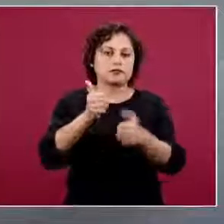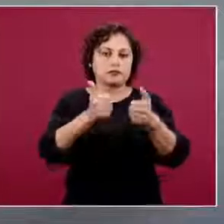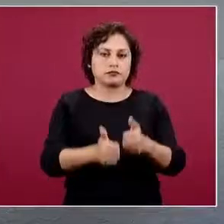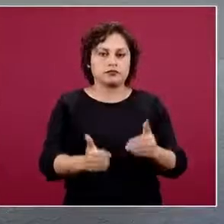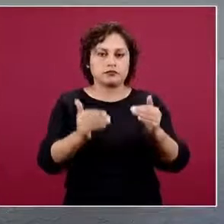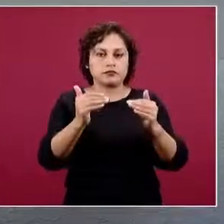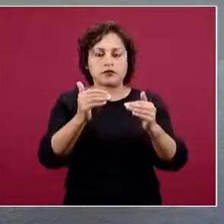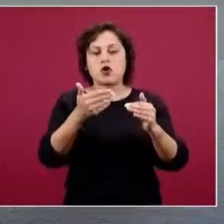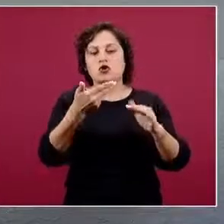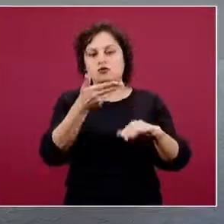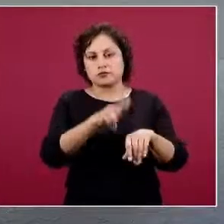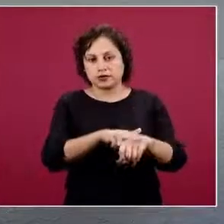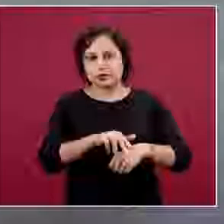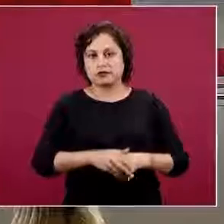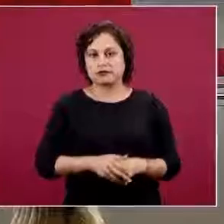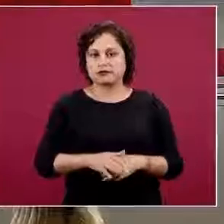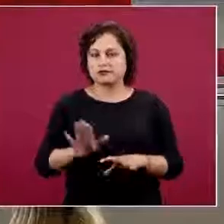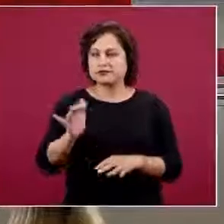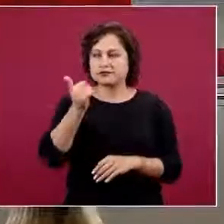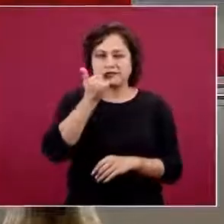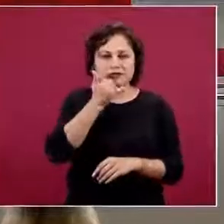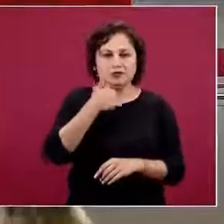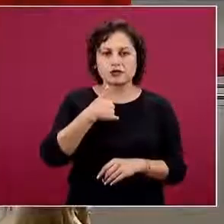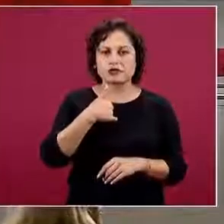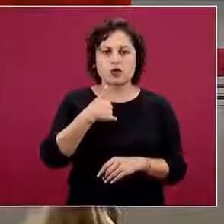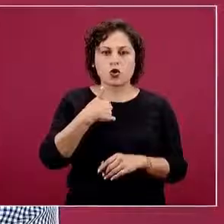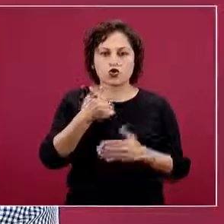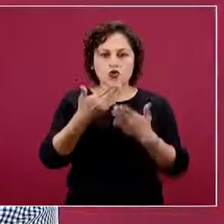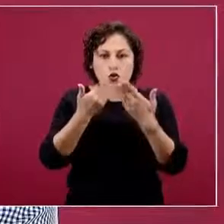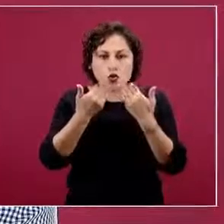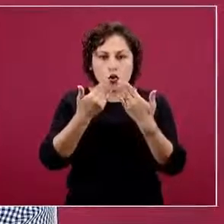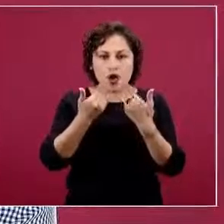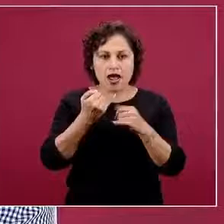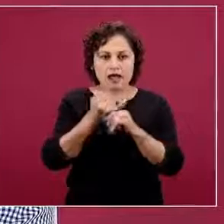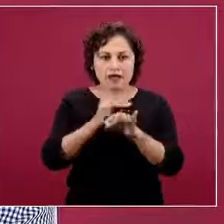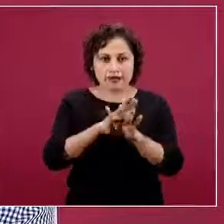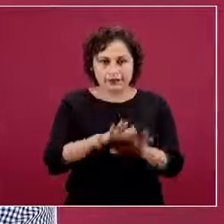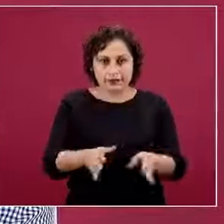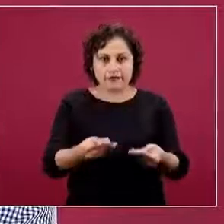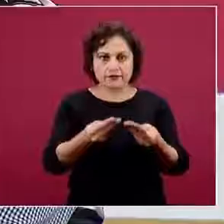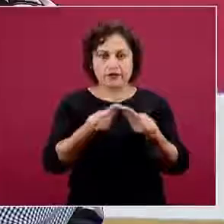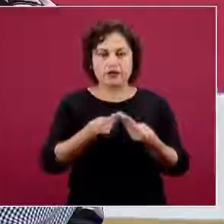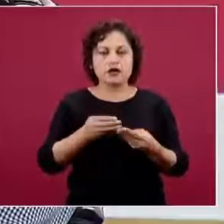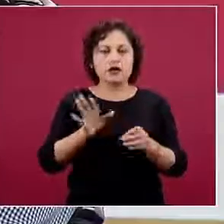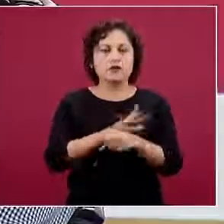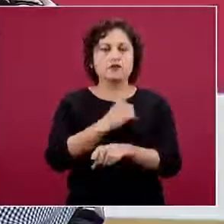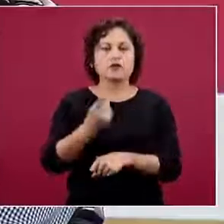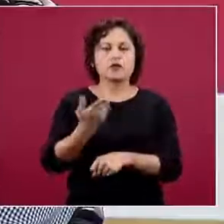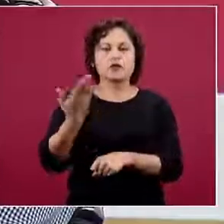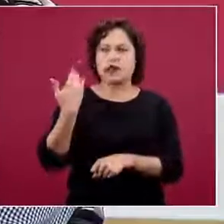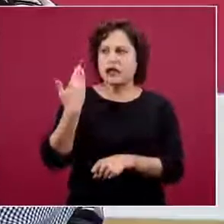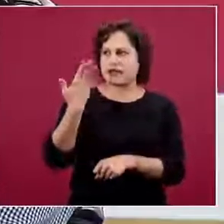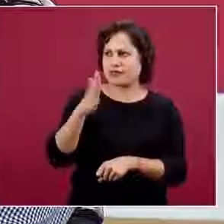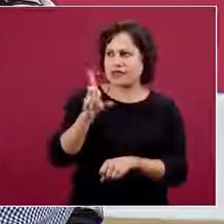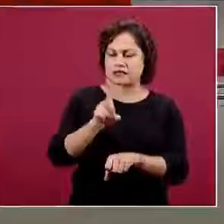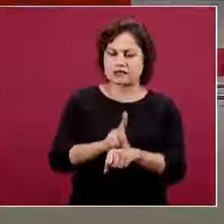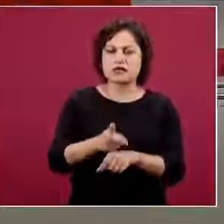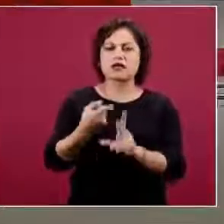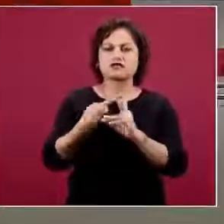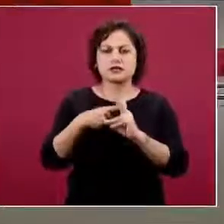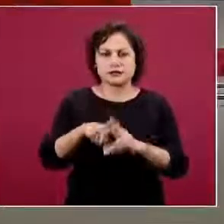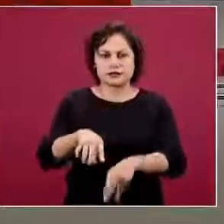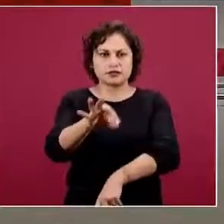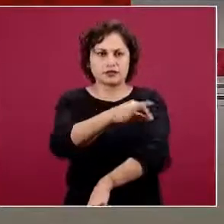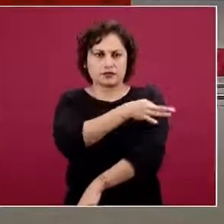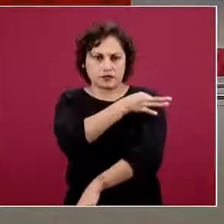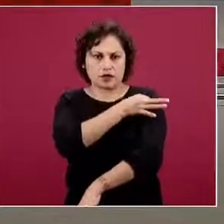No tengo el antecedente, lo vamos a verificar, dado que la vacunación empezó apenas hace 10 días aproximadamente.